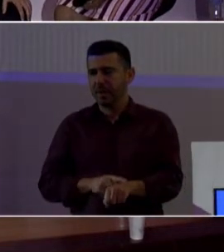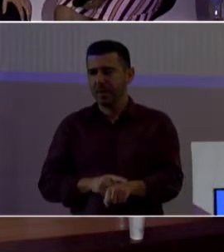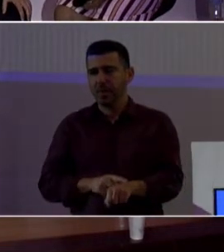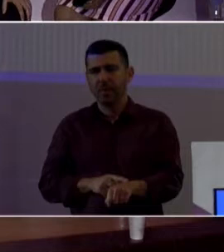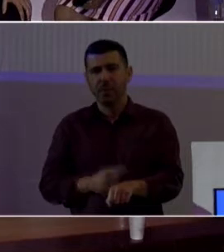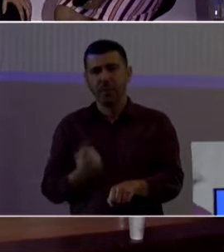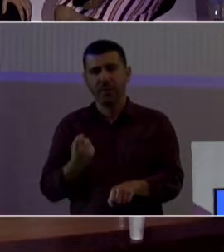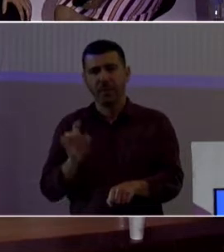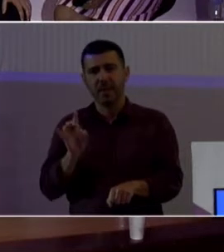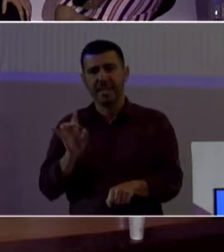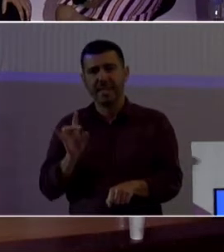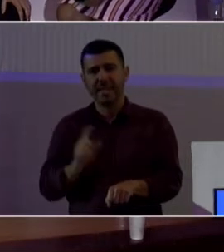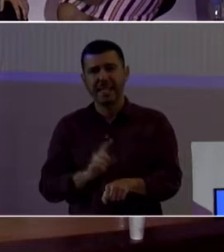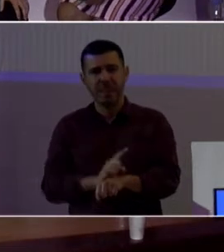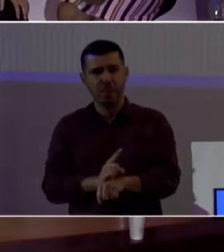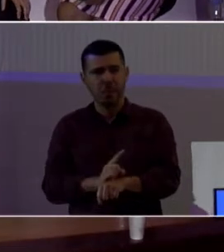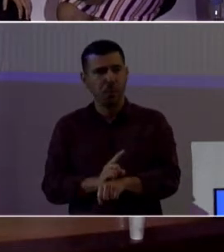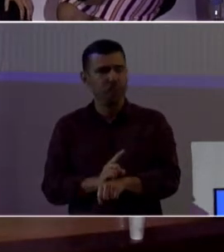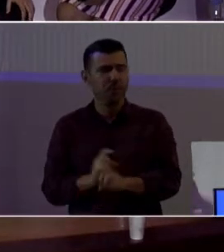Ah, no, perfecto.